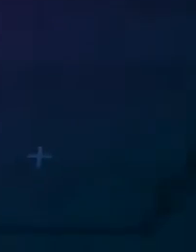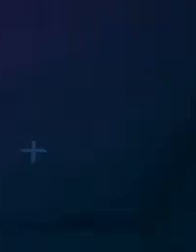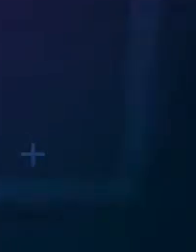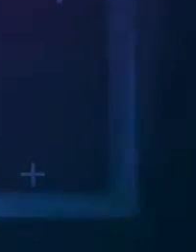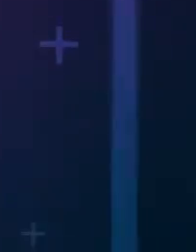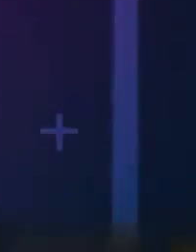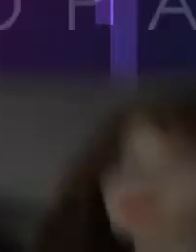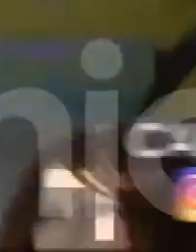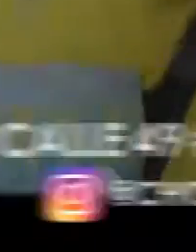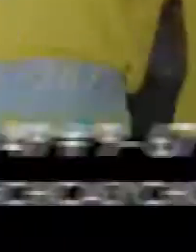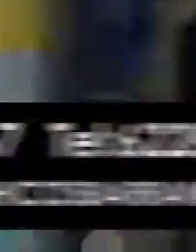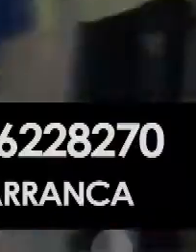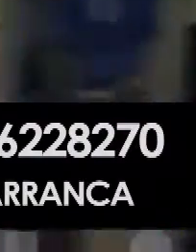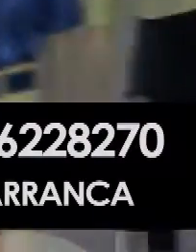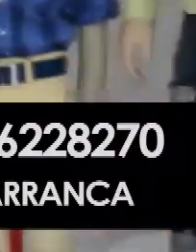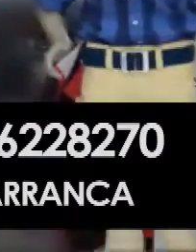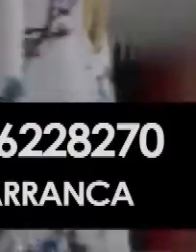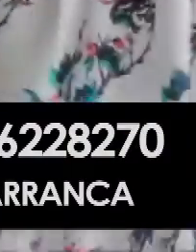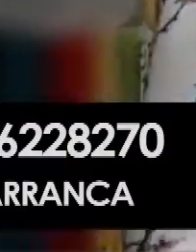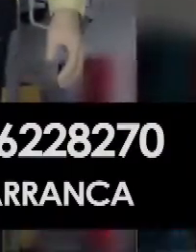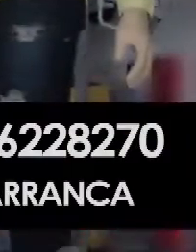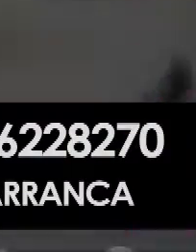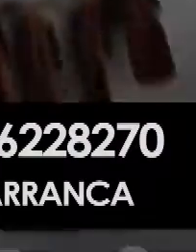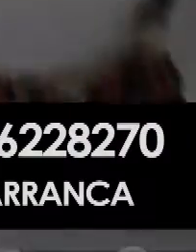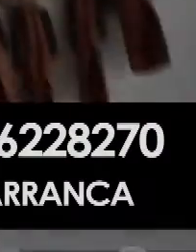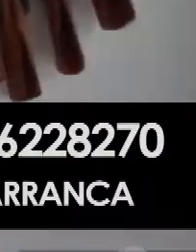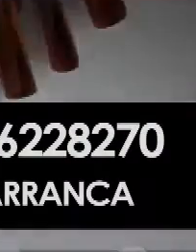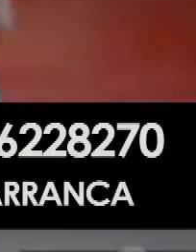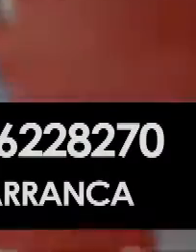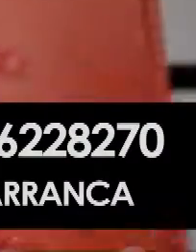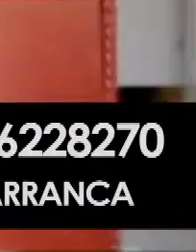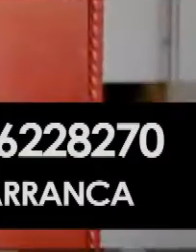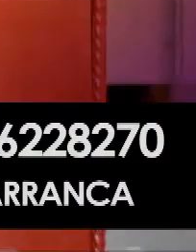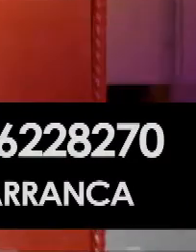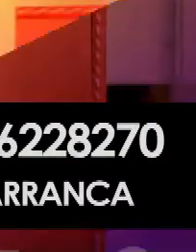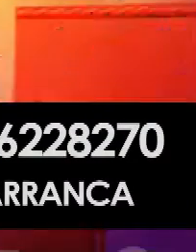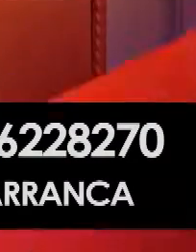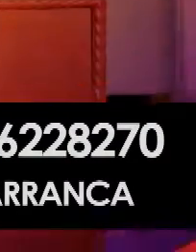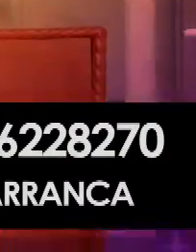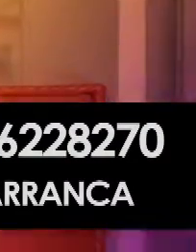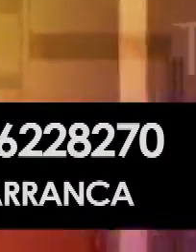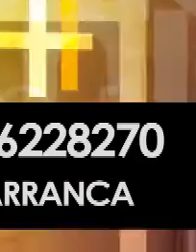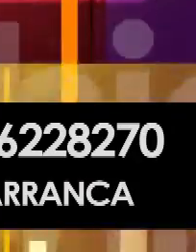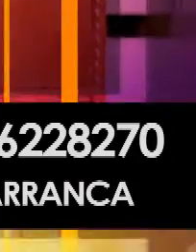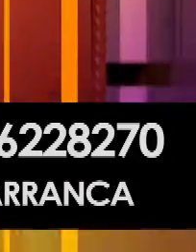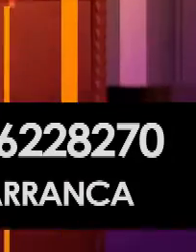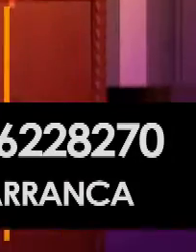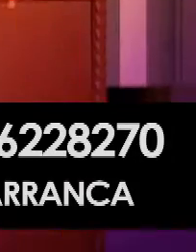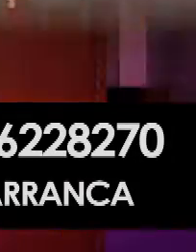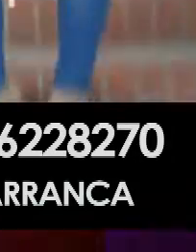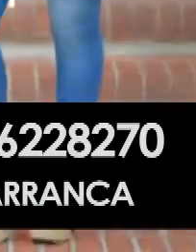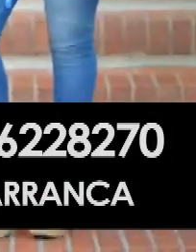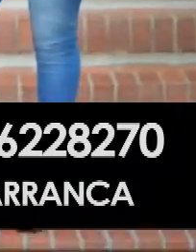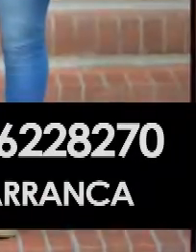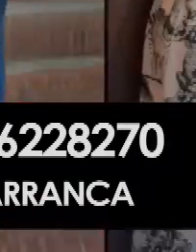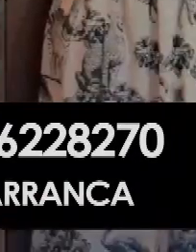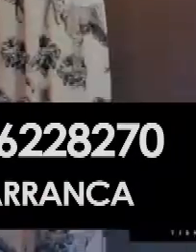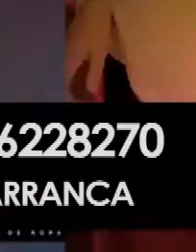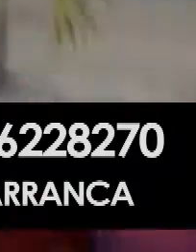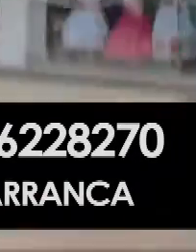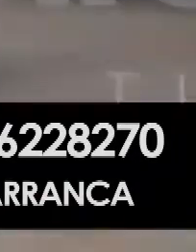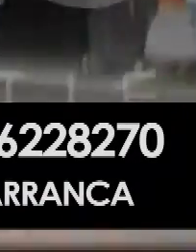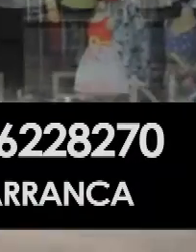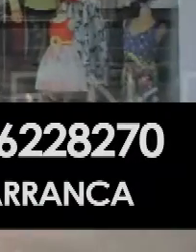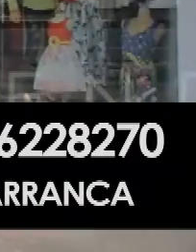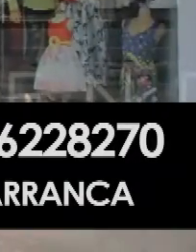En Chicas y Chicos, tienda de ropa, tenemos una amplia variedad de prendas exclusivas para damas, caballeros, niñas y niños, excelentes